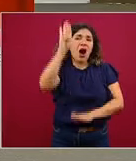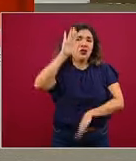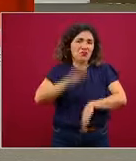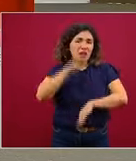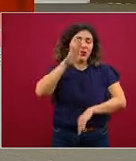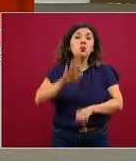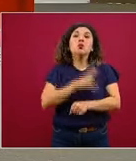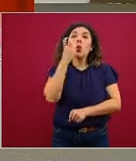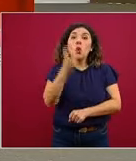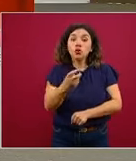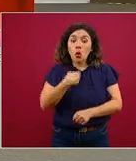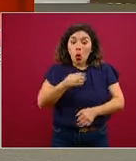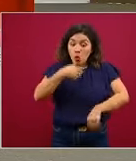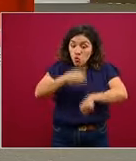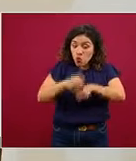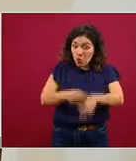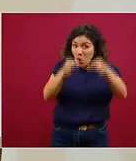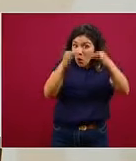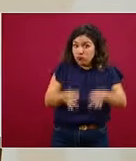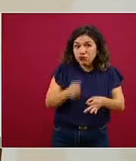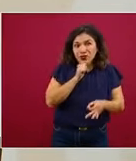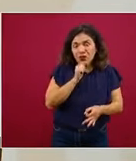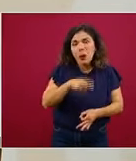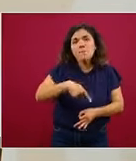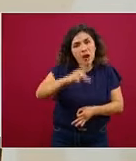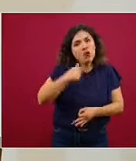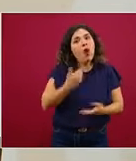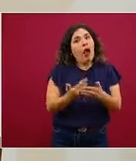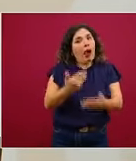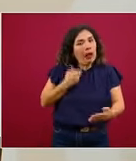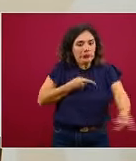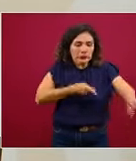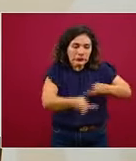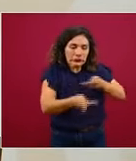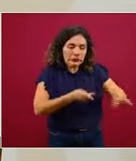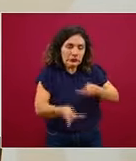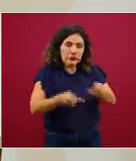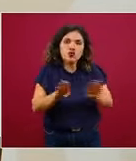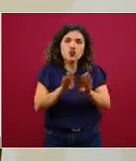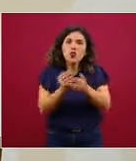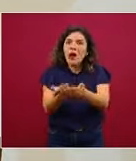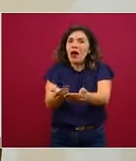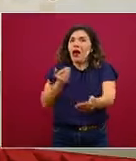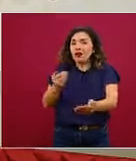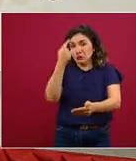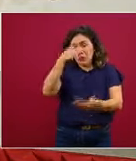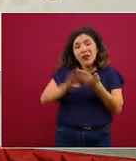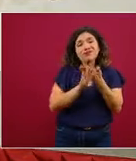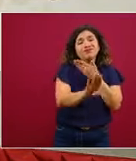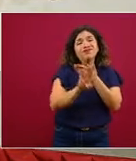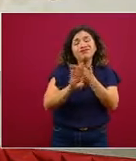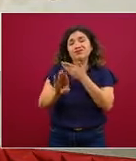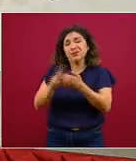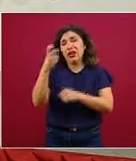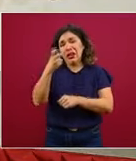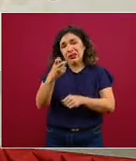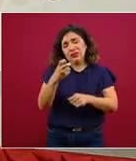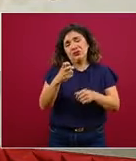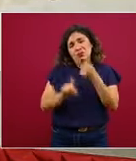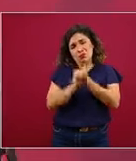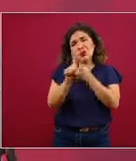a pesar de que no tenemos la cifra exacta, pero tenemos acciones que estamos realizando actualmente para la prevención de ellos. Se está